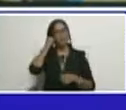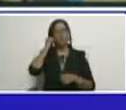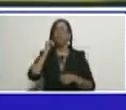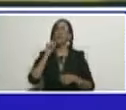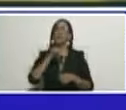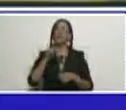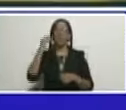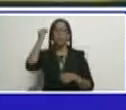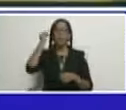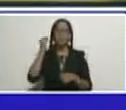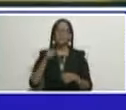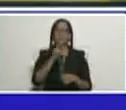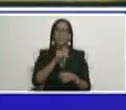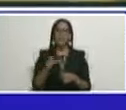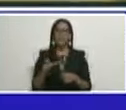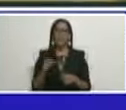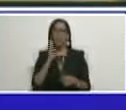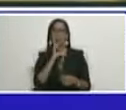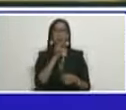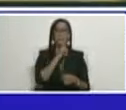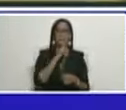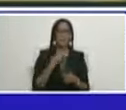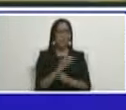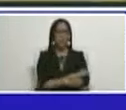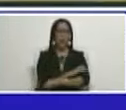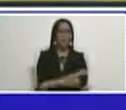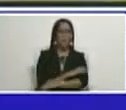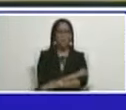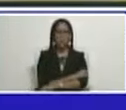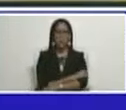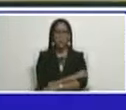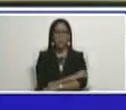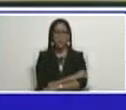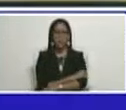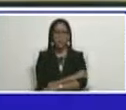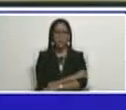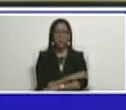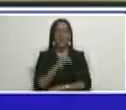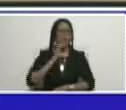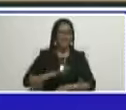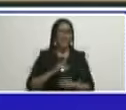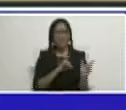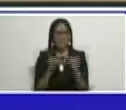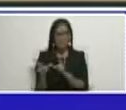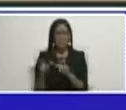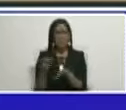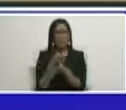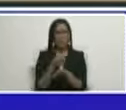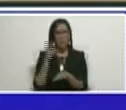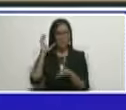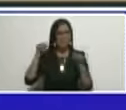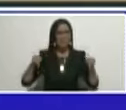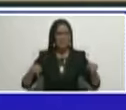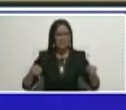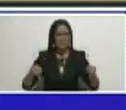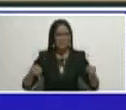¿Ustedes creen que esa gente de los apellidos y de la derecha opositora están preparados para gobernar el país?